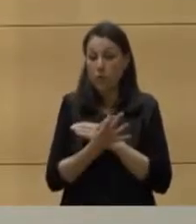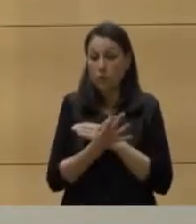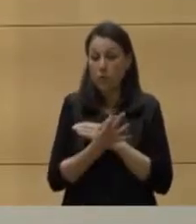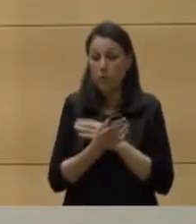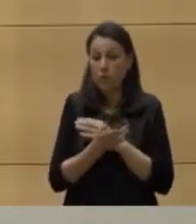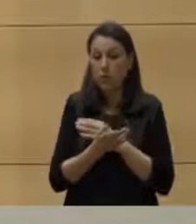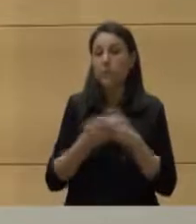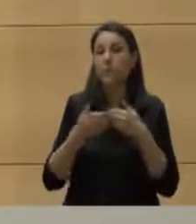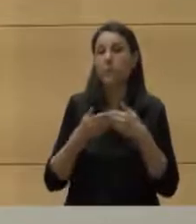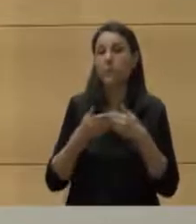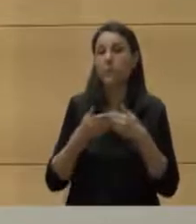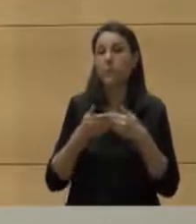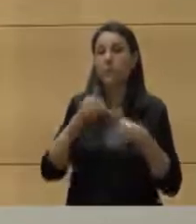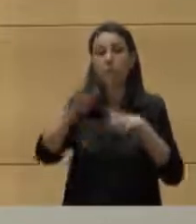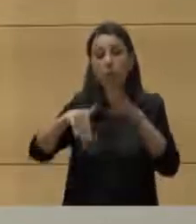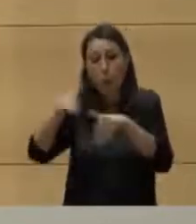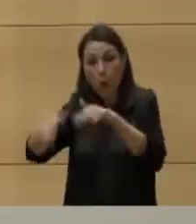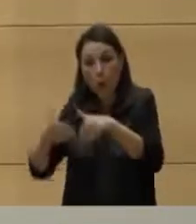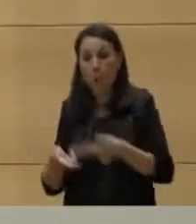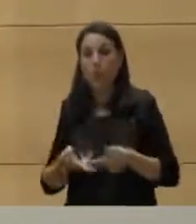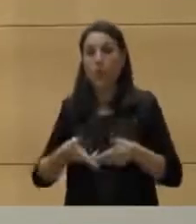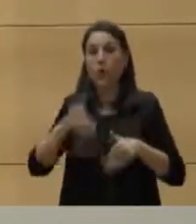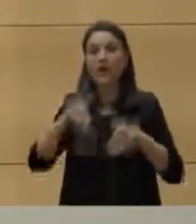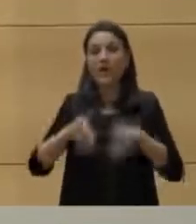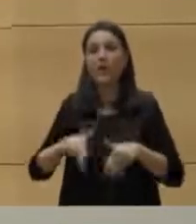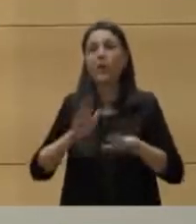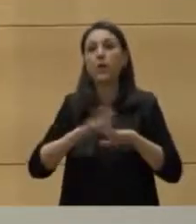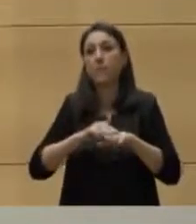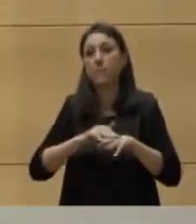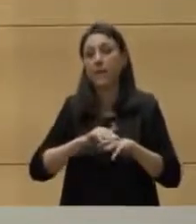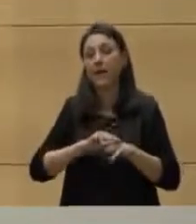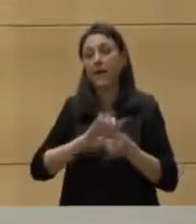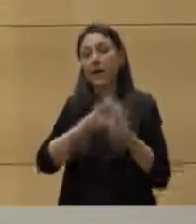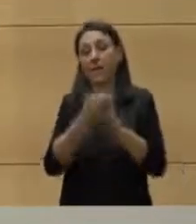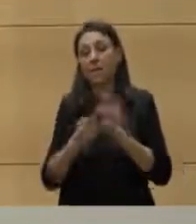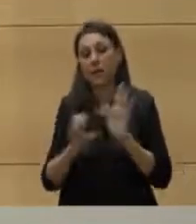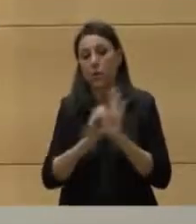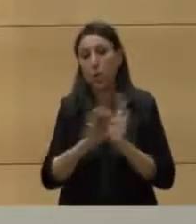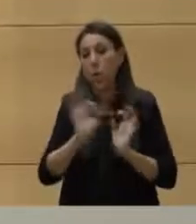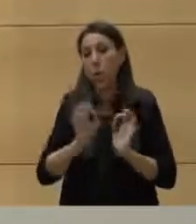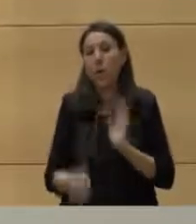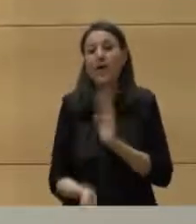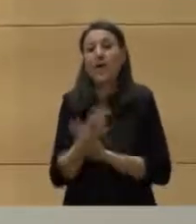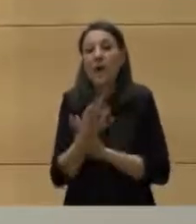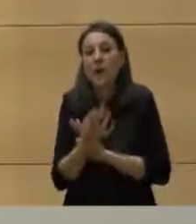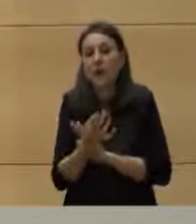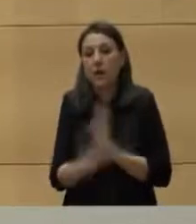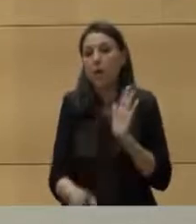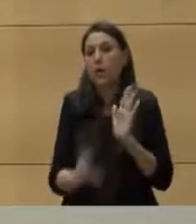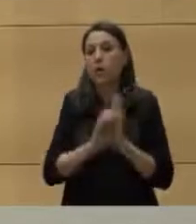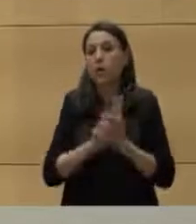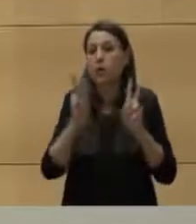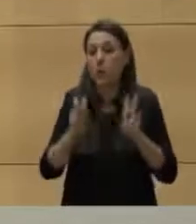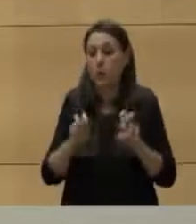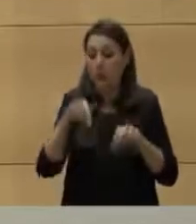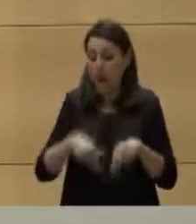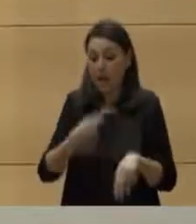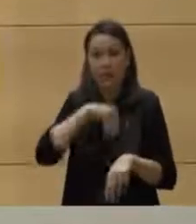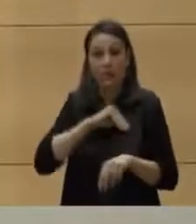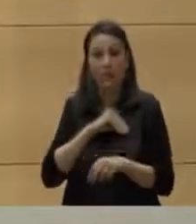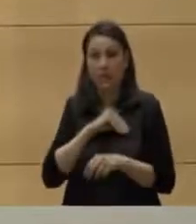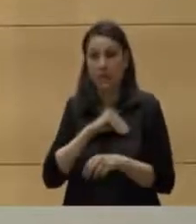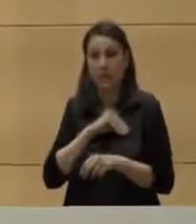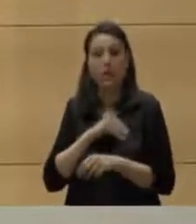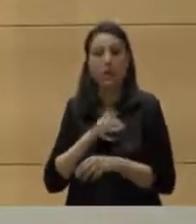elecciones constituyentes para cambiar una constitución o para crear una constitución nueva. Esto en España no ha